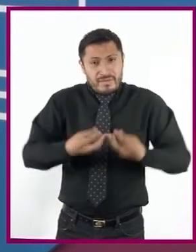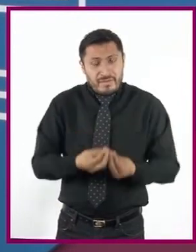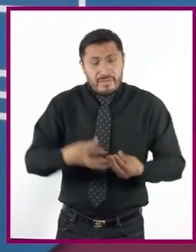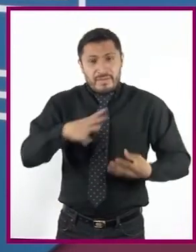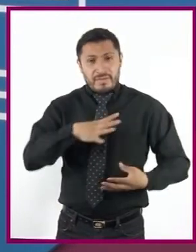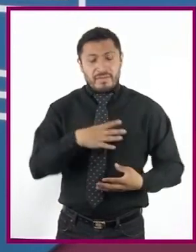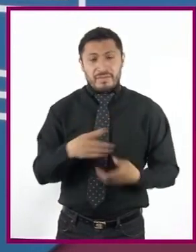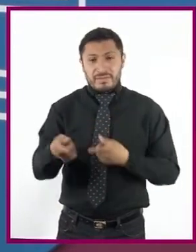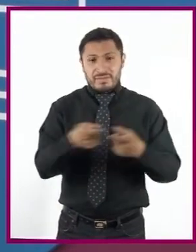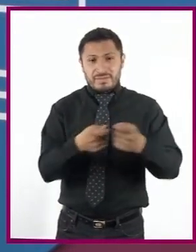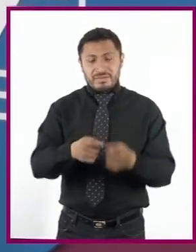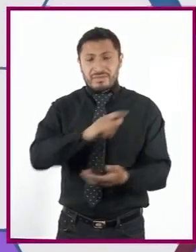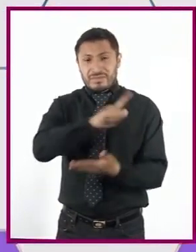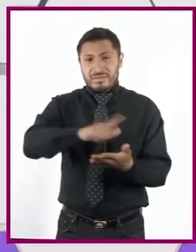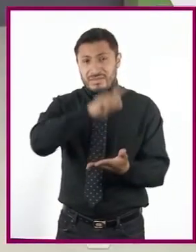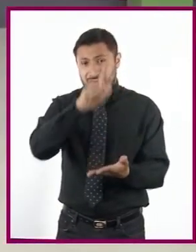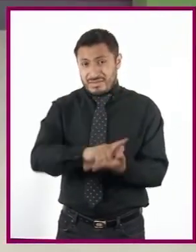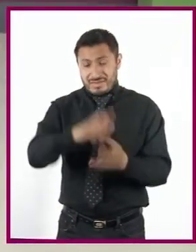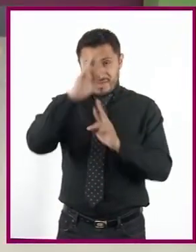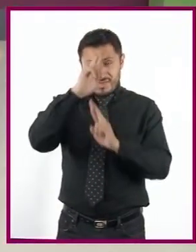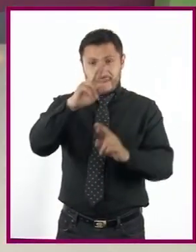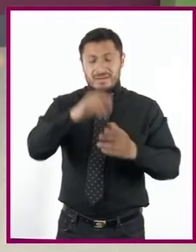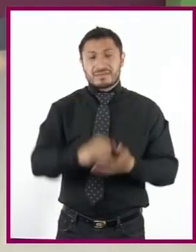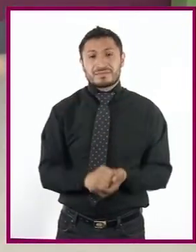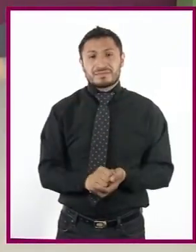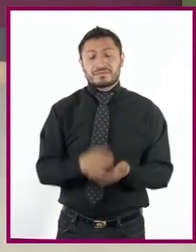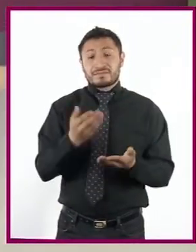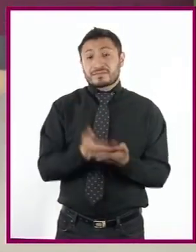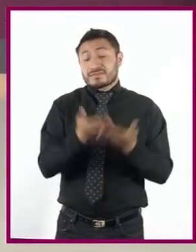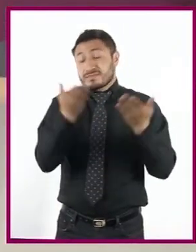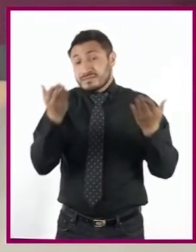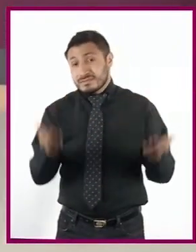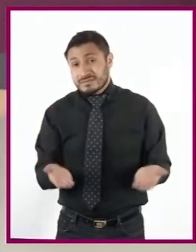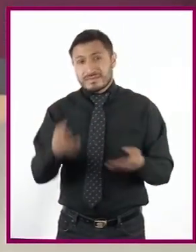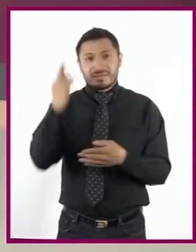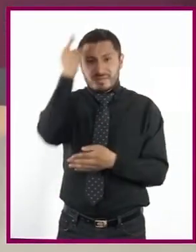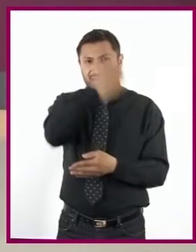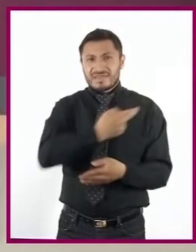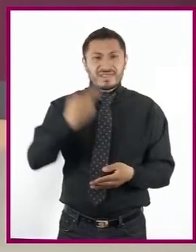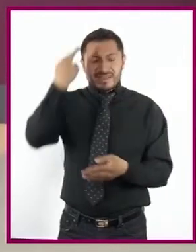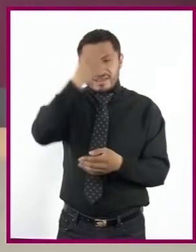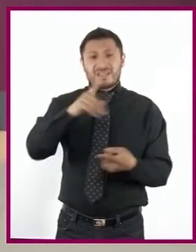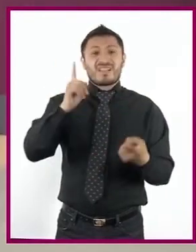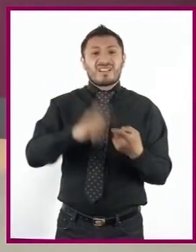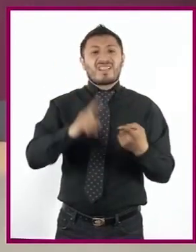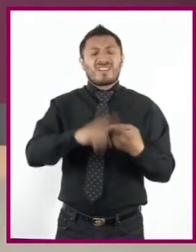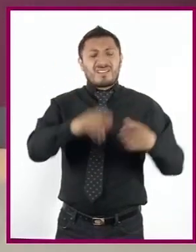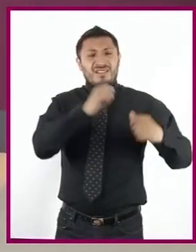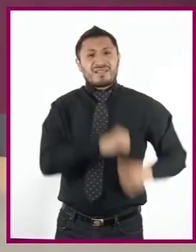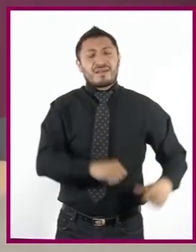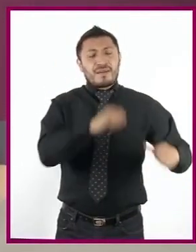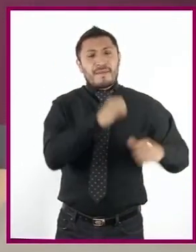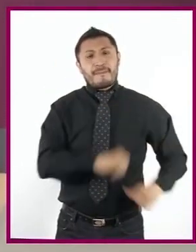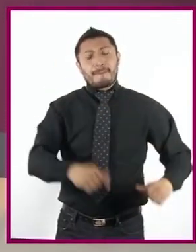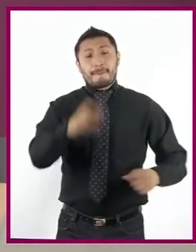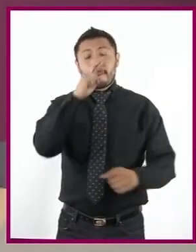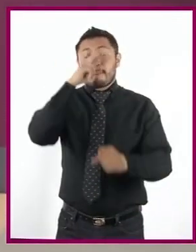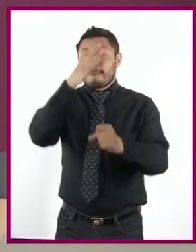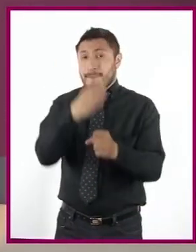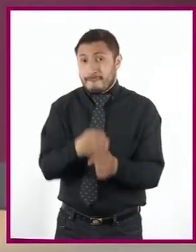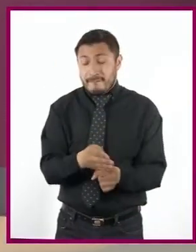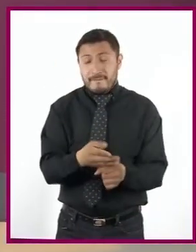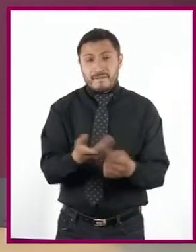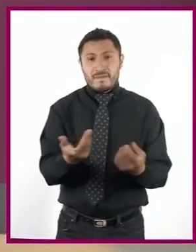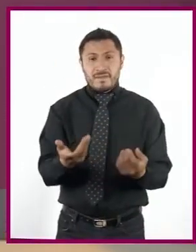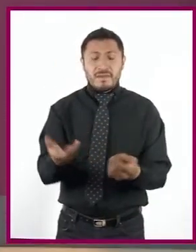manejan con legalidad. A continuación, repasaremos quiénes son las autoridades encargadas